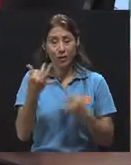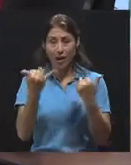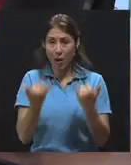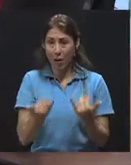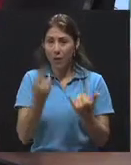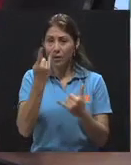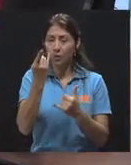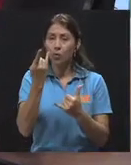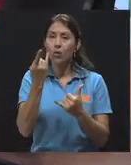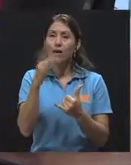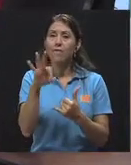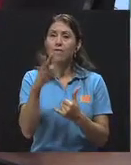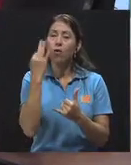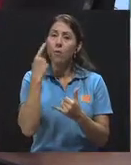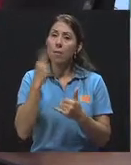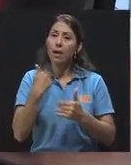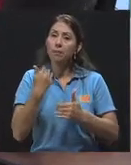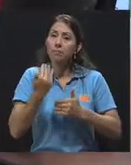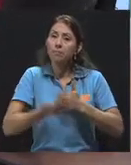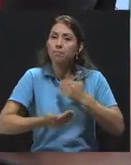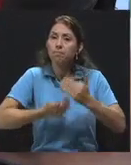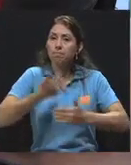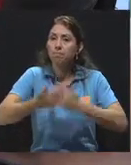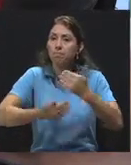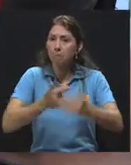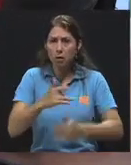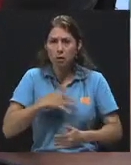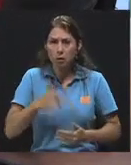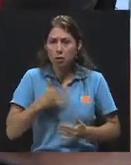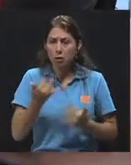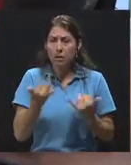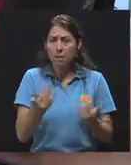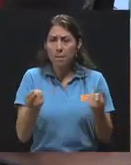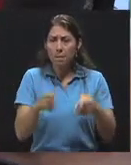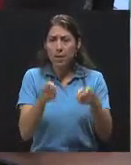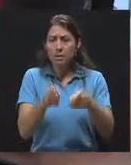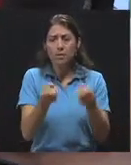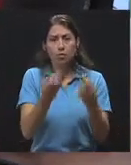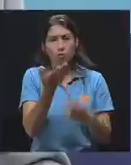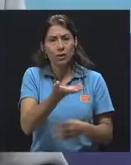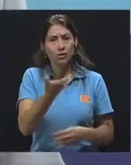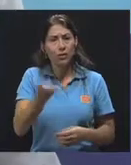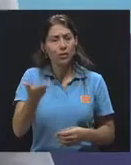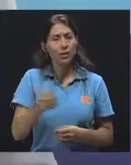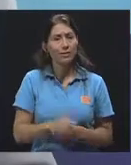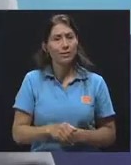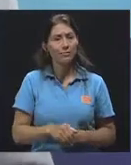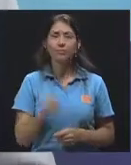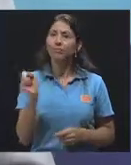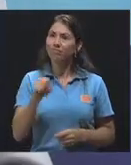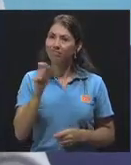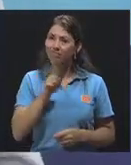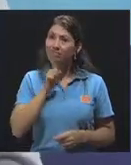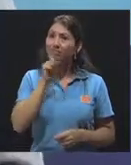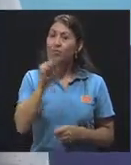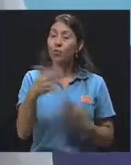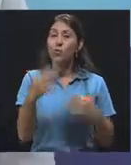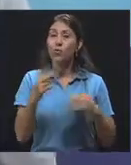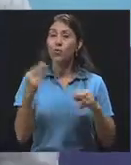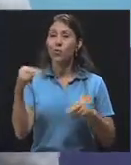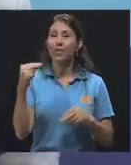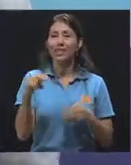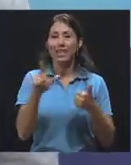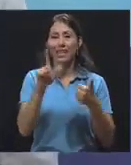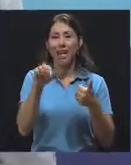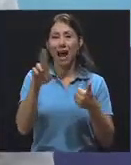eslabón más en una cadena donde yo siento que aquí están pasando muchas cosas. Así. Indudablemente, grandes noticias. Estamos con